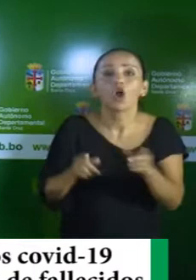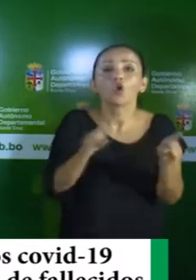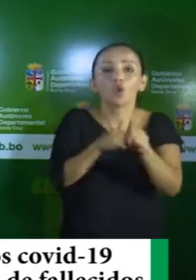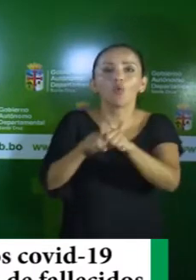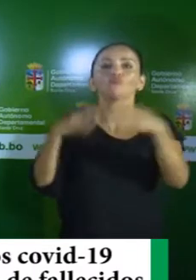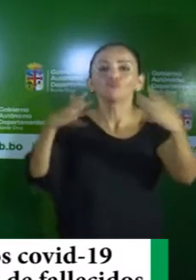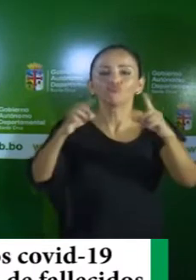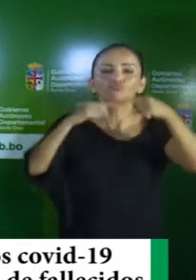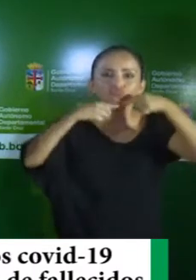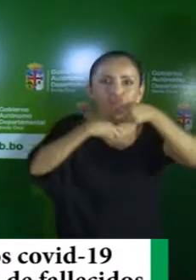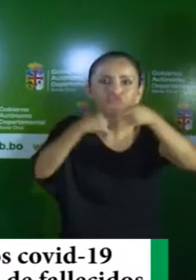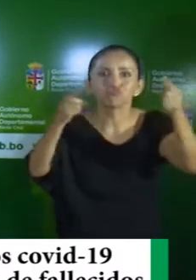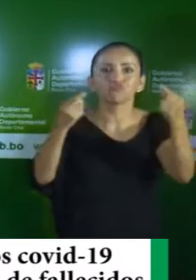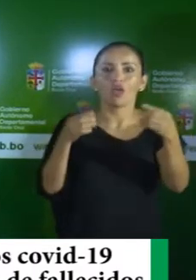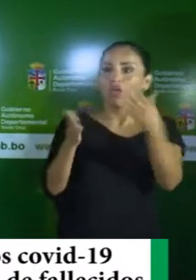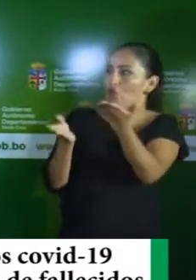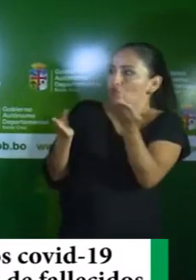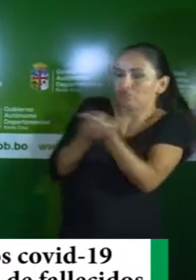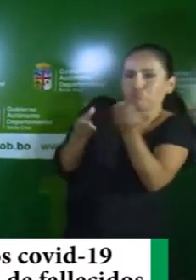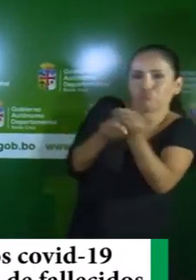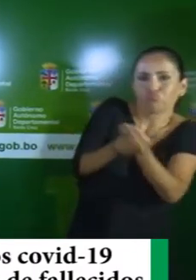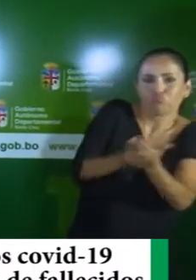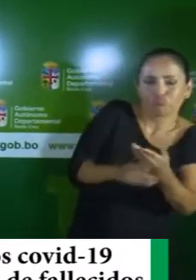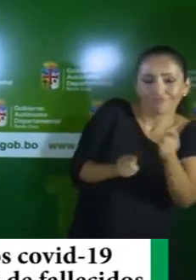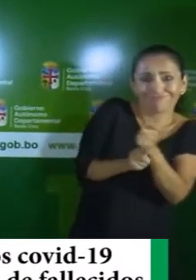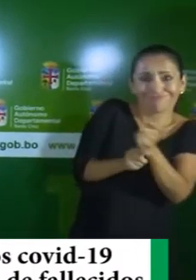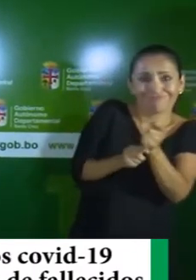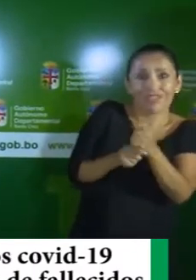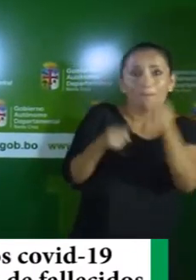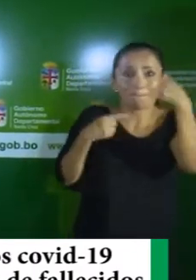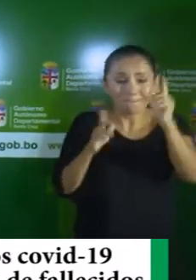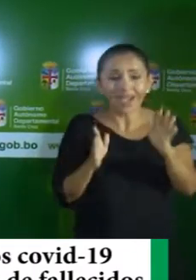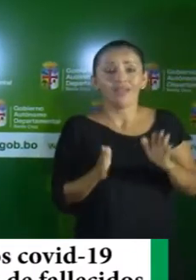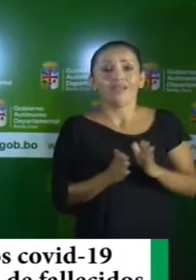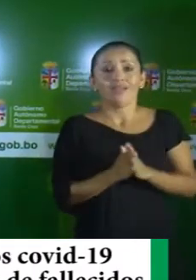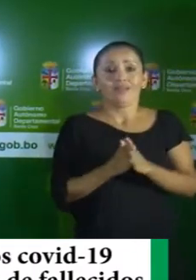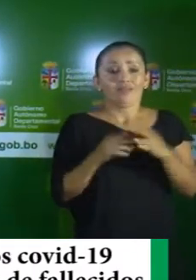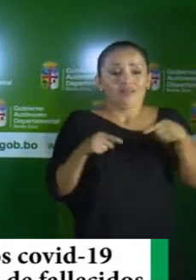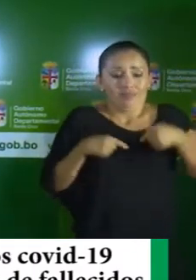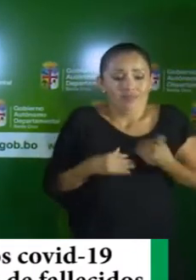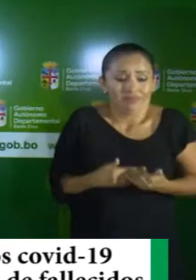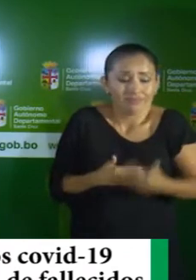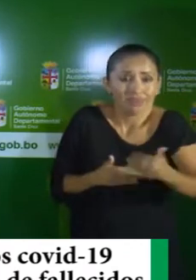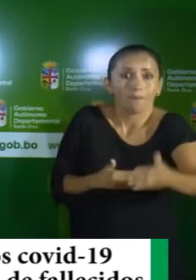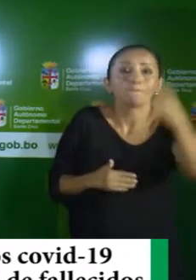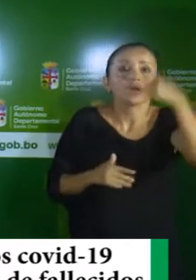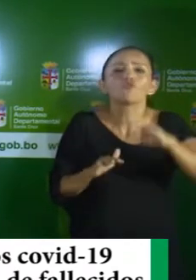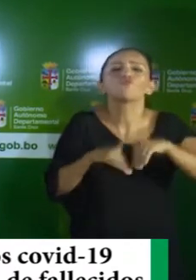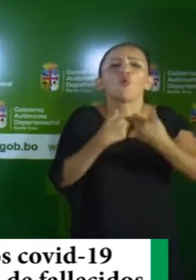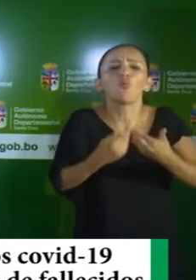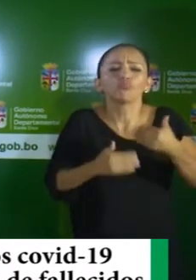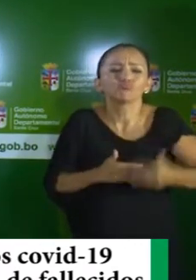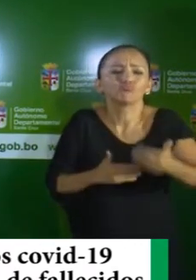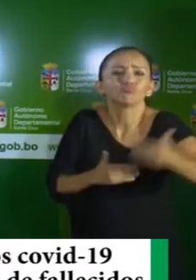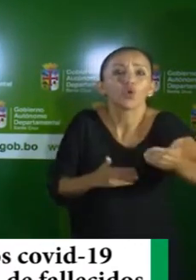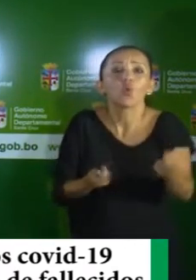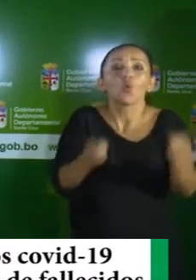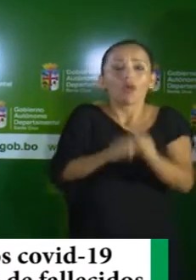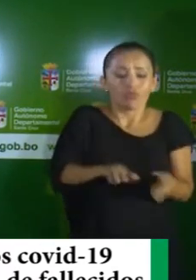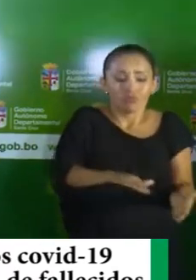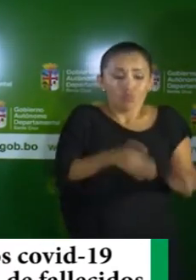emitido, los respectivos documentos técnicos para la gestión y procedimiento de manejo de